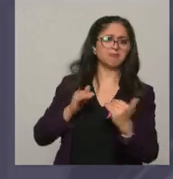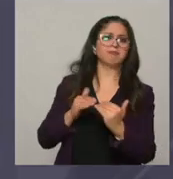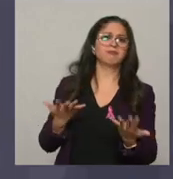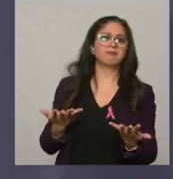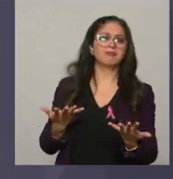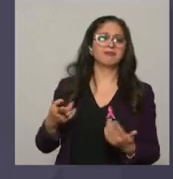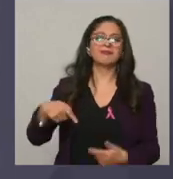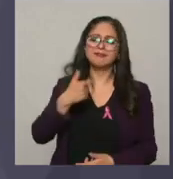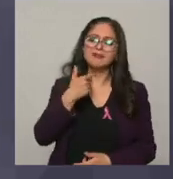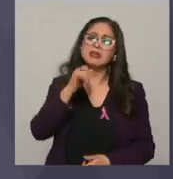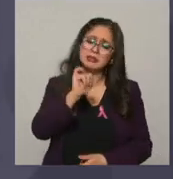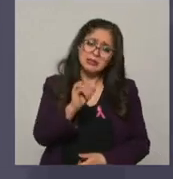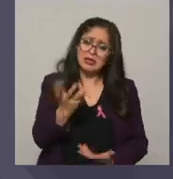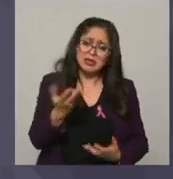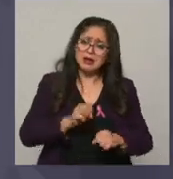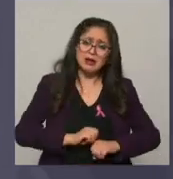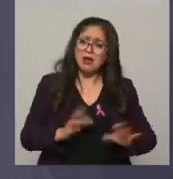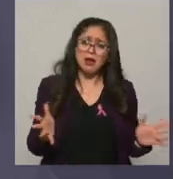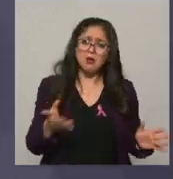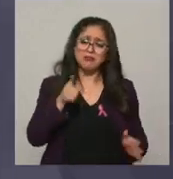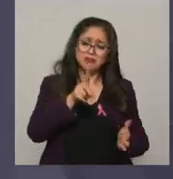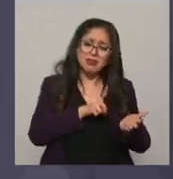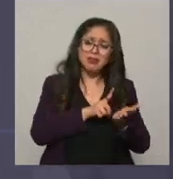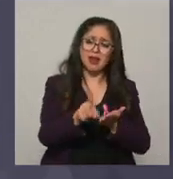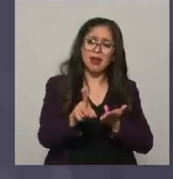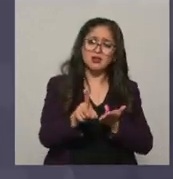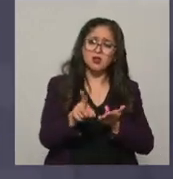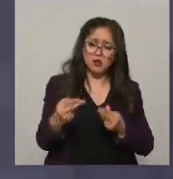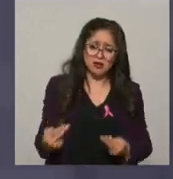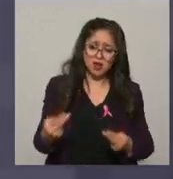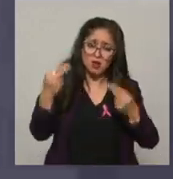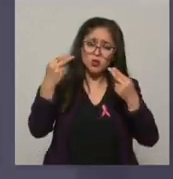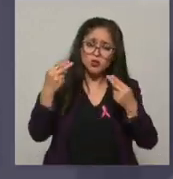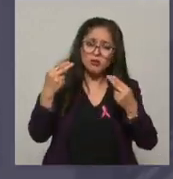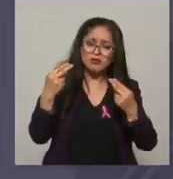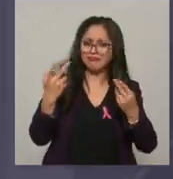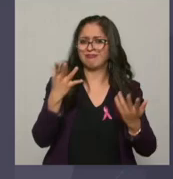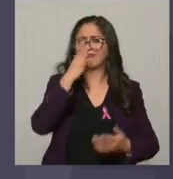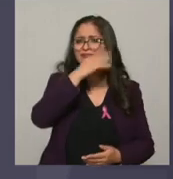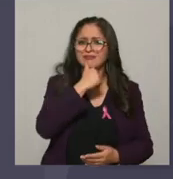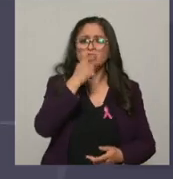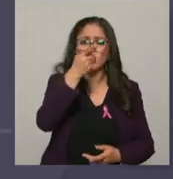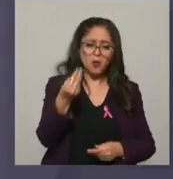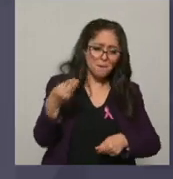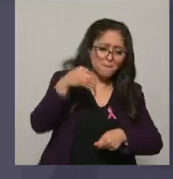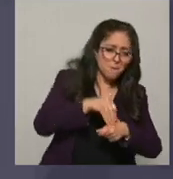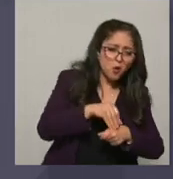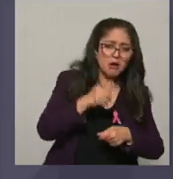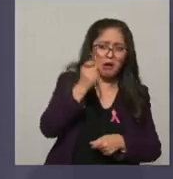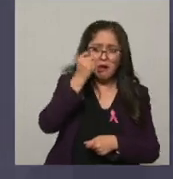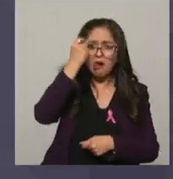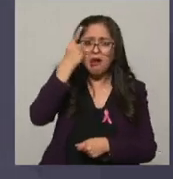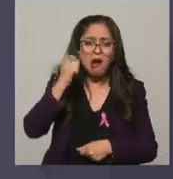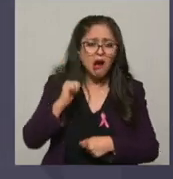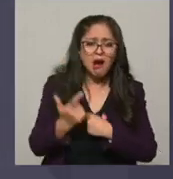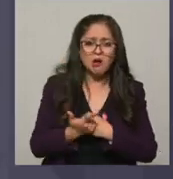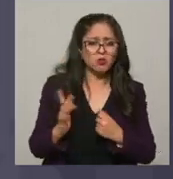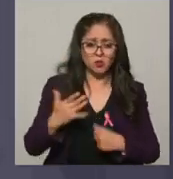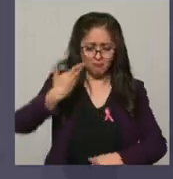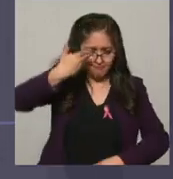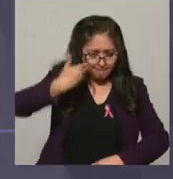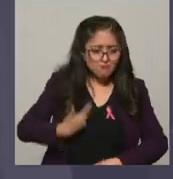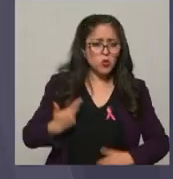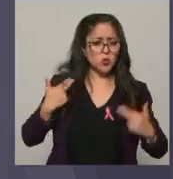sí es preocupante. Los derechos no son negociables. O sea, por más que le pongamos, por más que le hagamos, yo como ser humano,